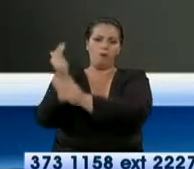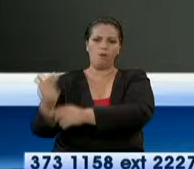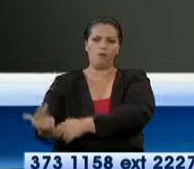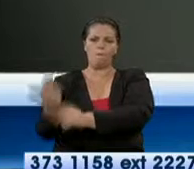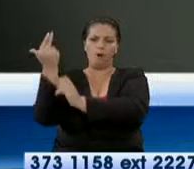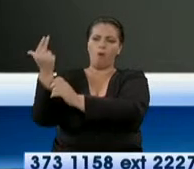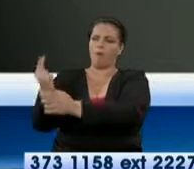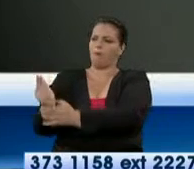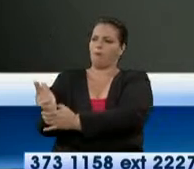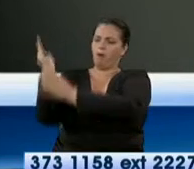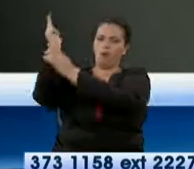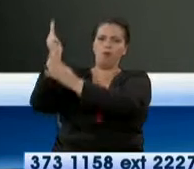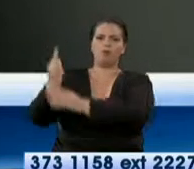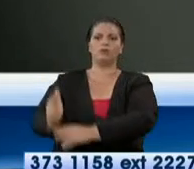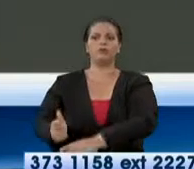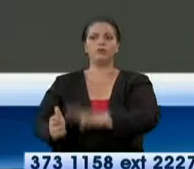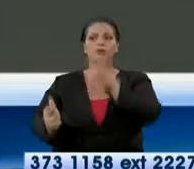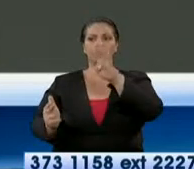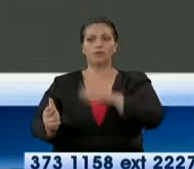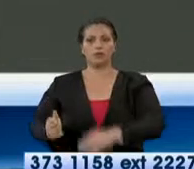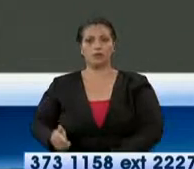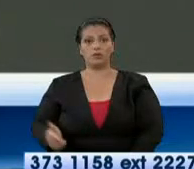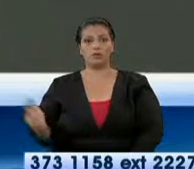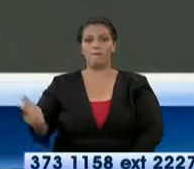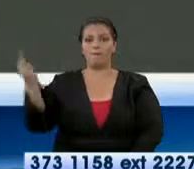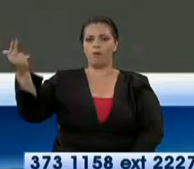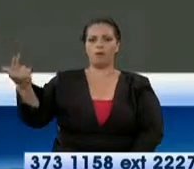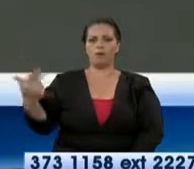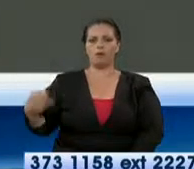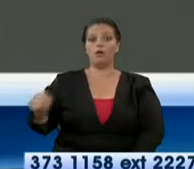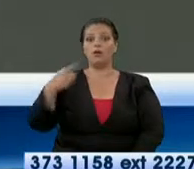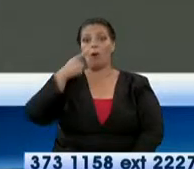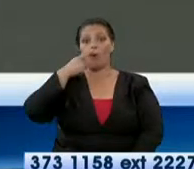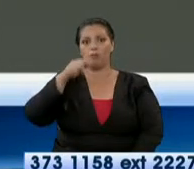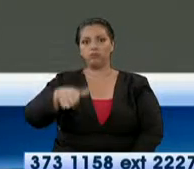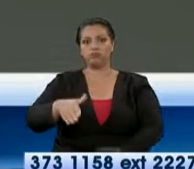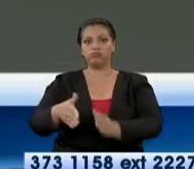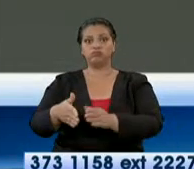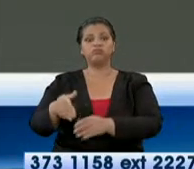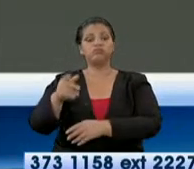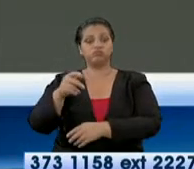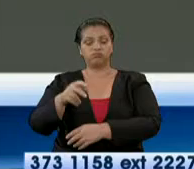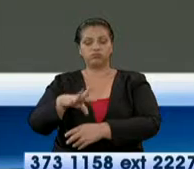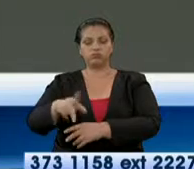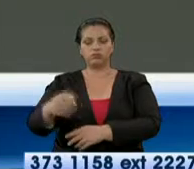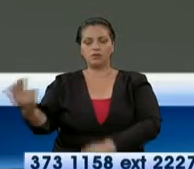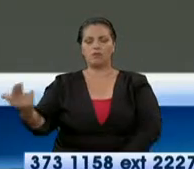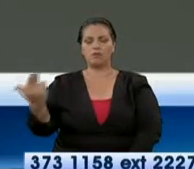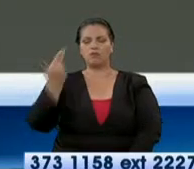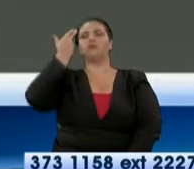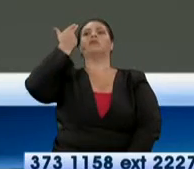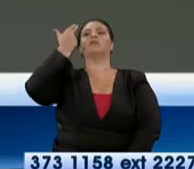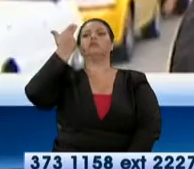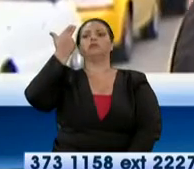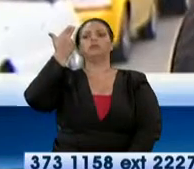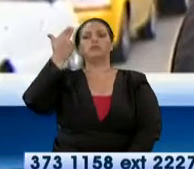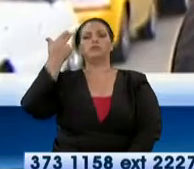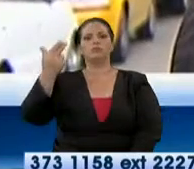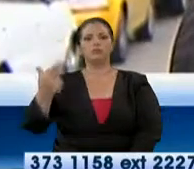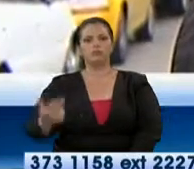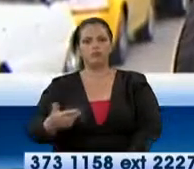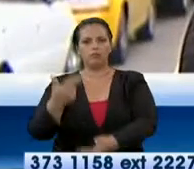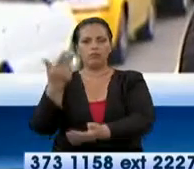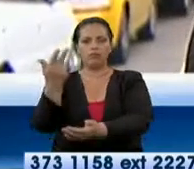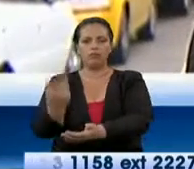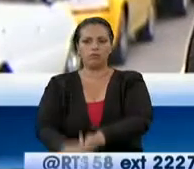proyectil alcanzó al malhechor en la cabeza, cayendo este gravemente herido sobre la calzada. Estaba siendo asaltada y en